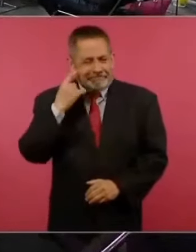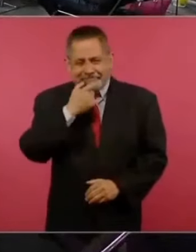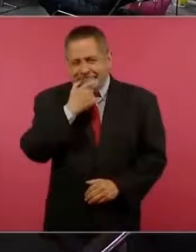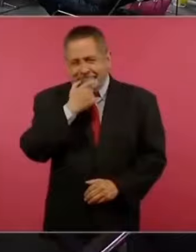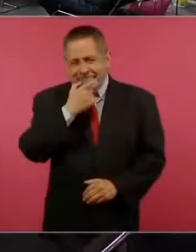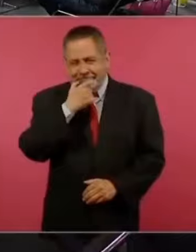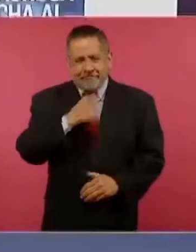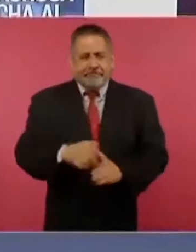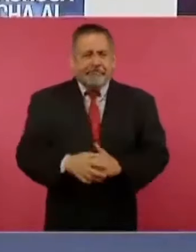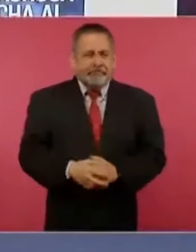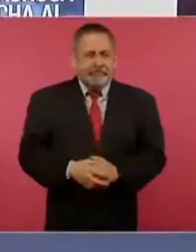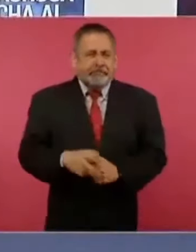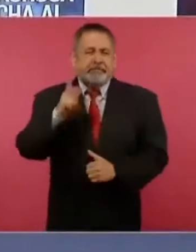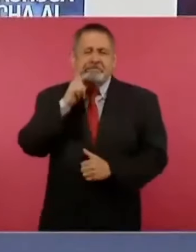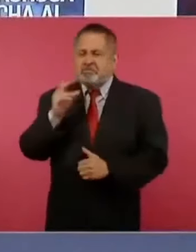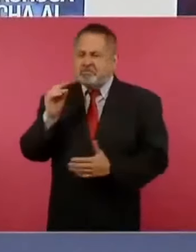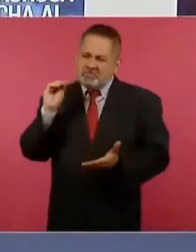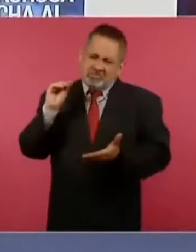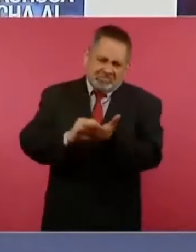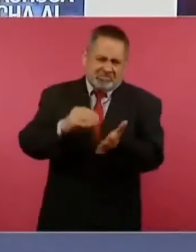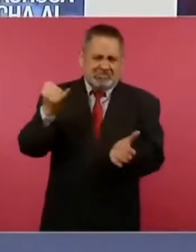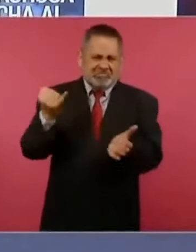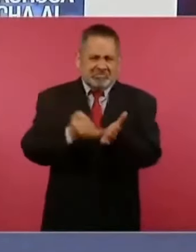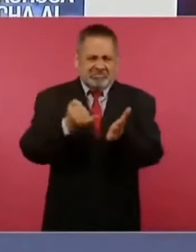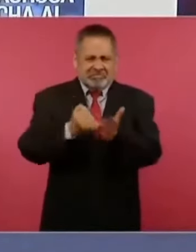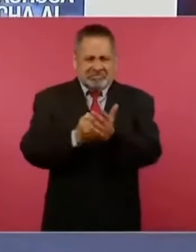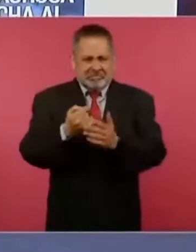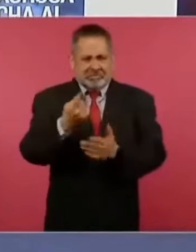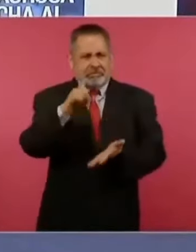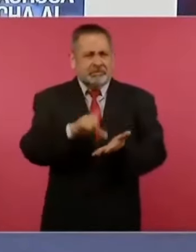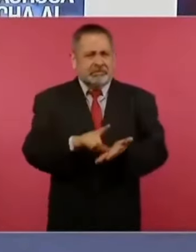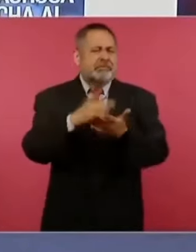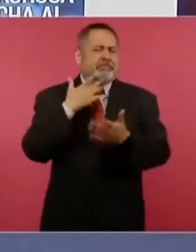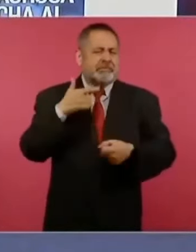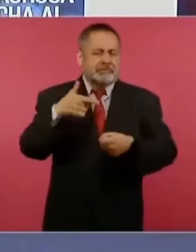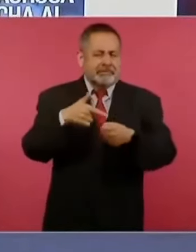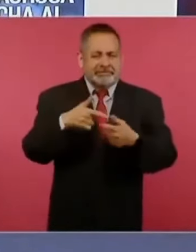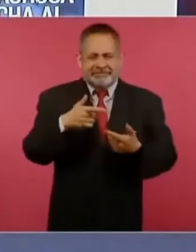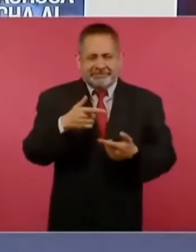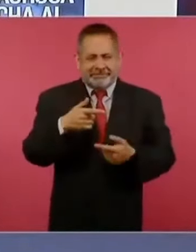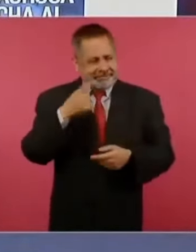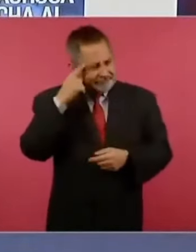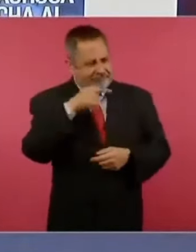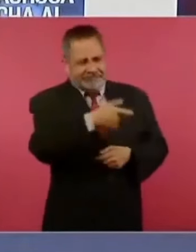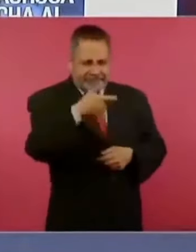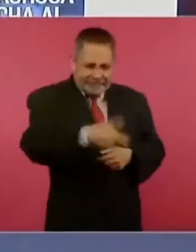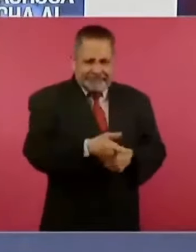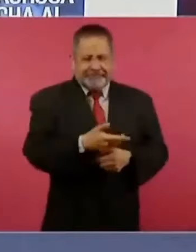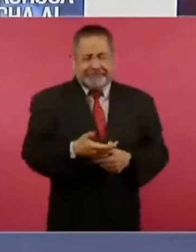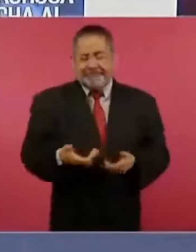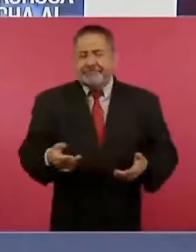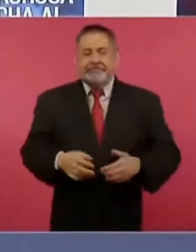Crimen establece impuesto por litro de gasolina a gasolineros.